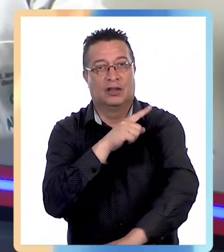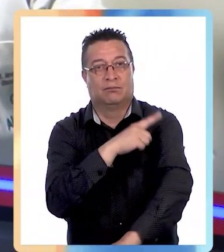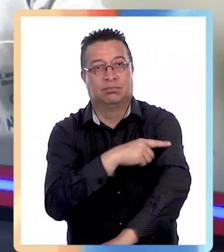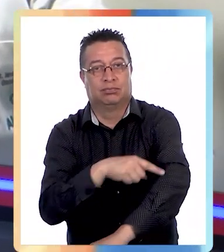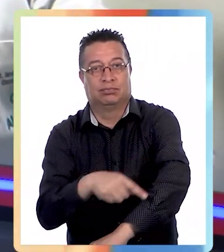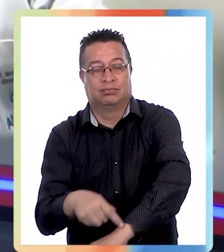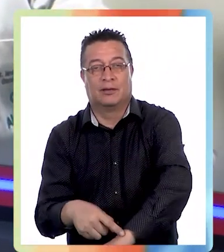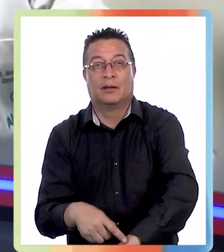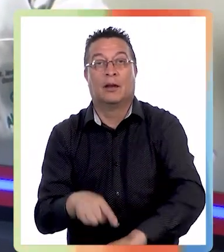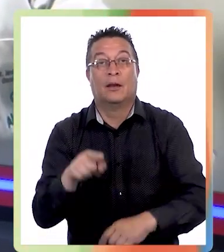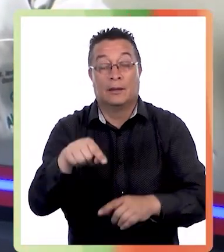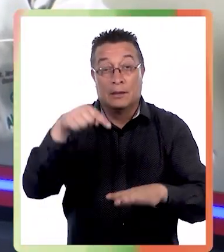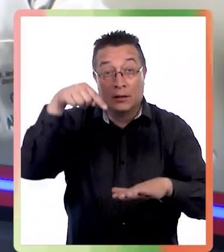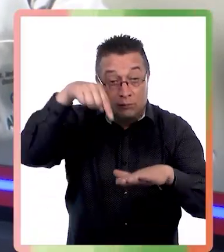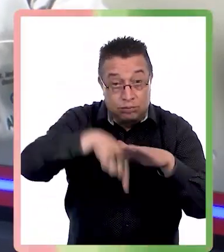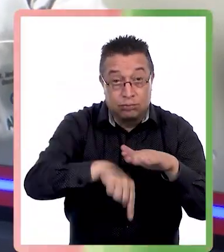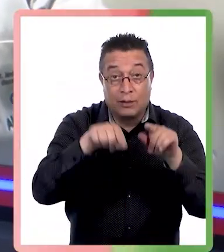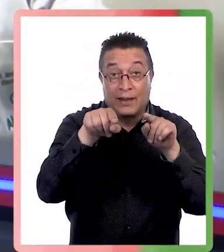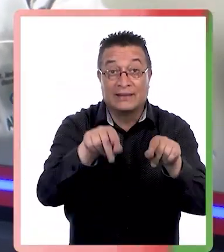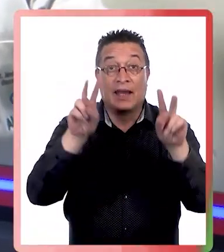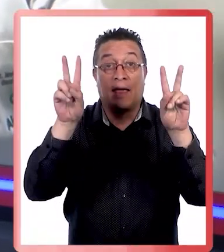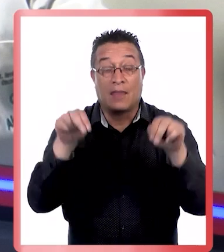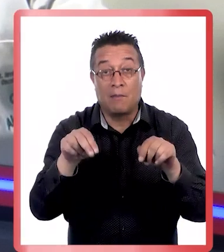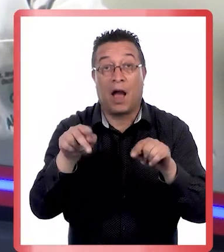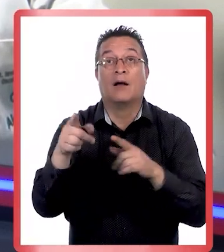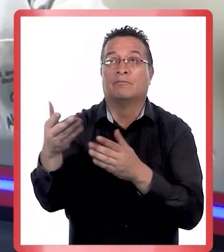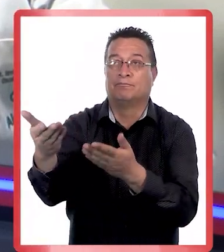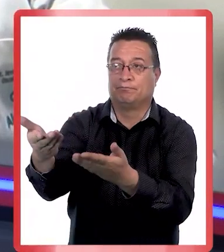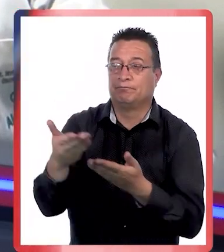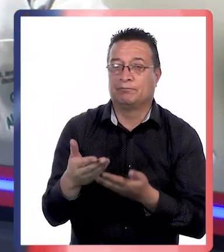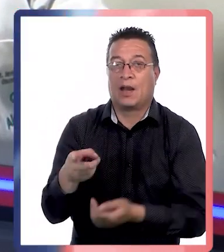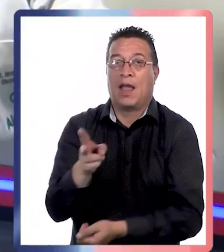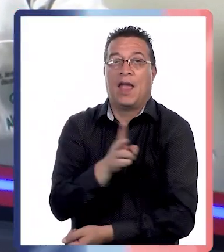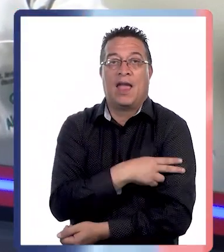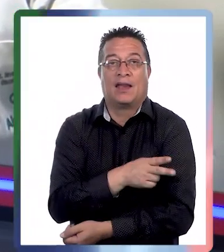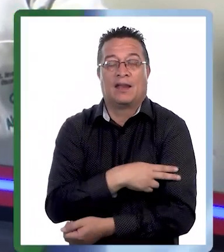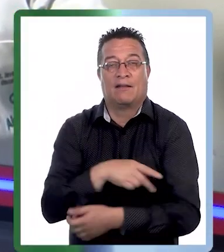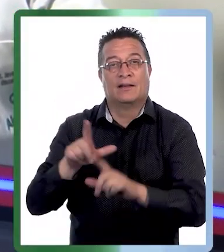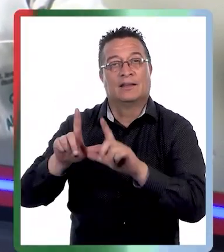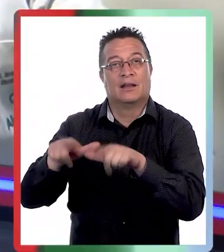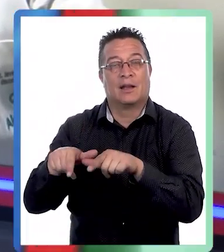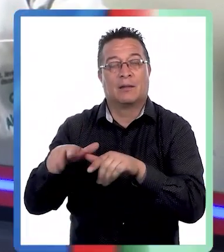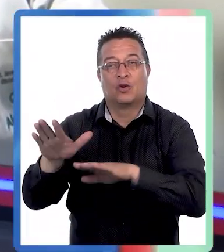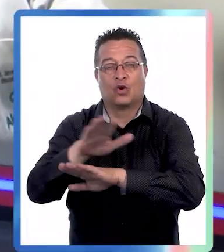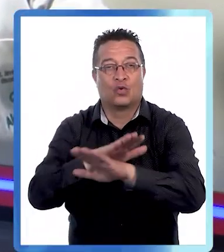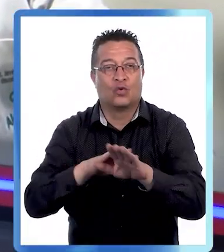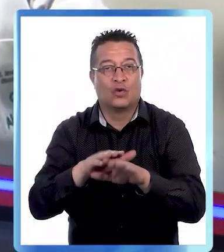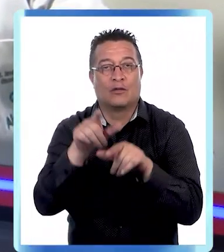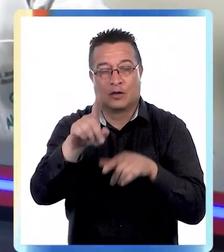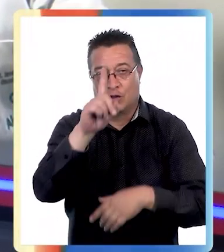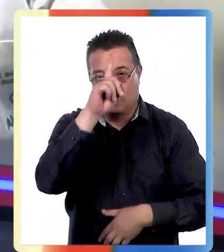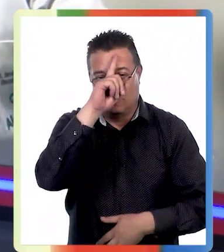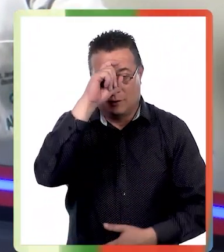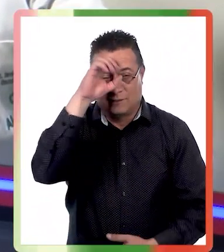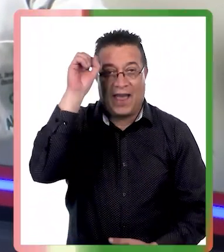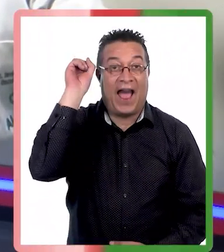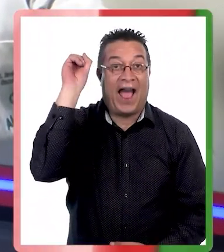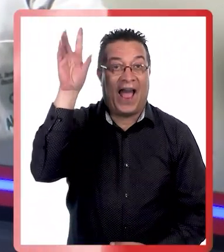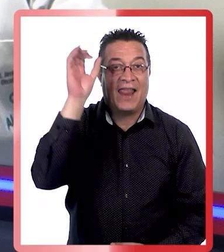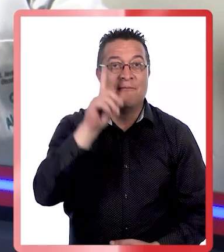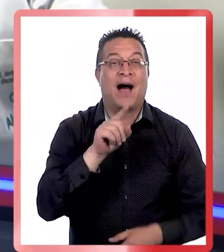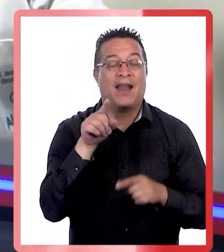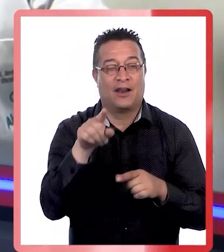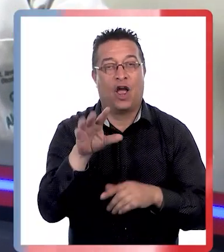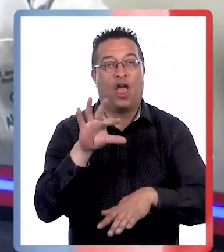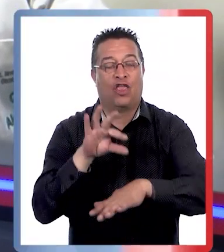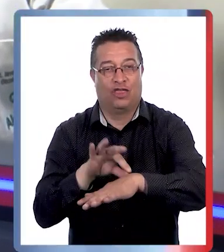para profundizar un poco más respecto a estas materias nos encontramos con el jefe del área de cuidados paliativos de la clínica alemana, el doctor